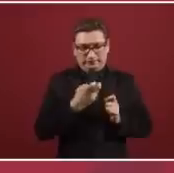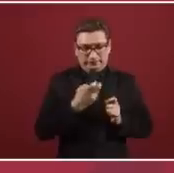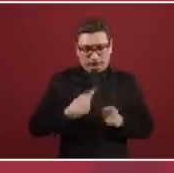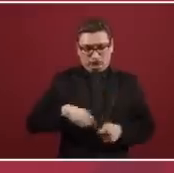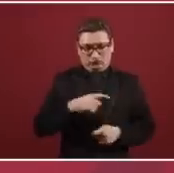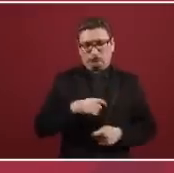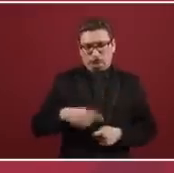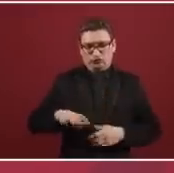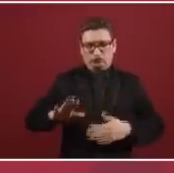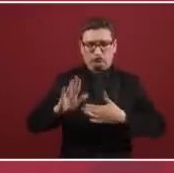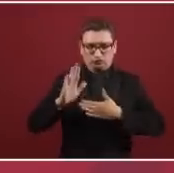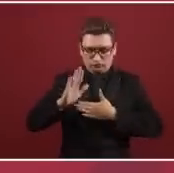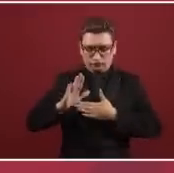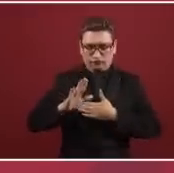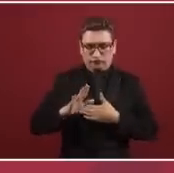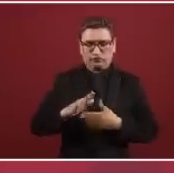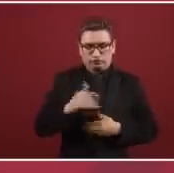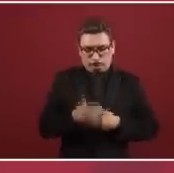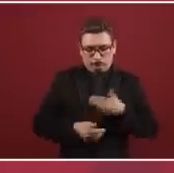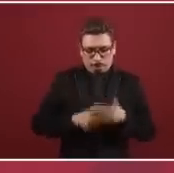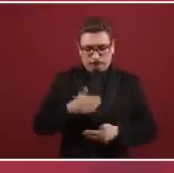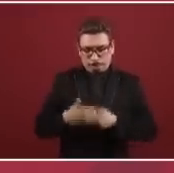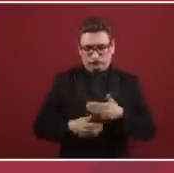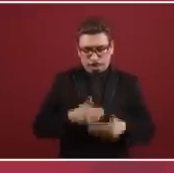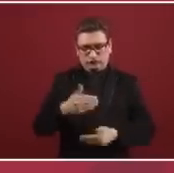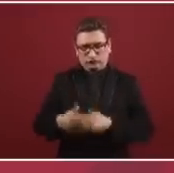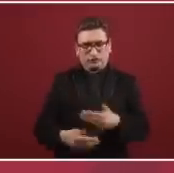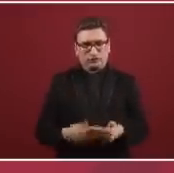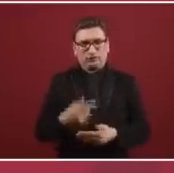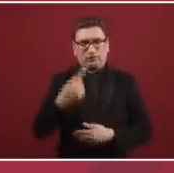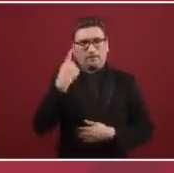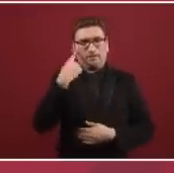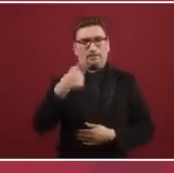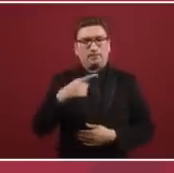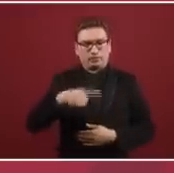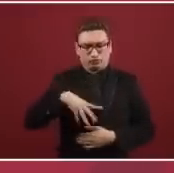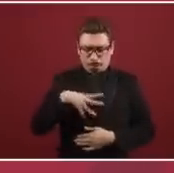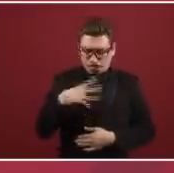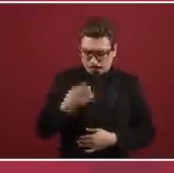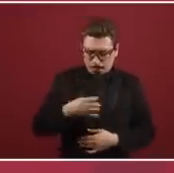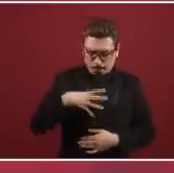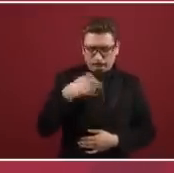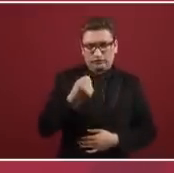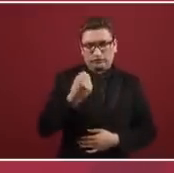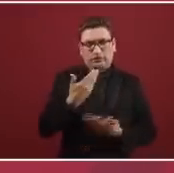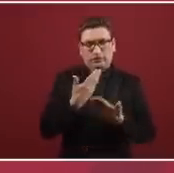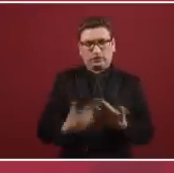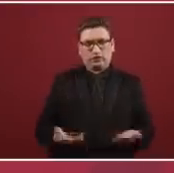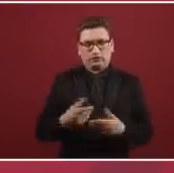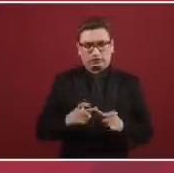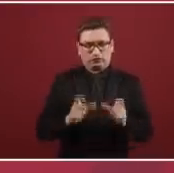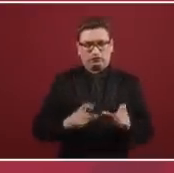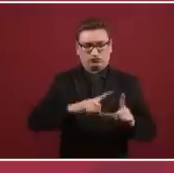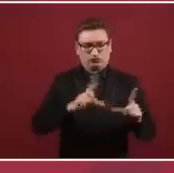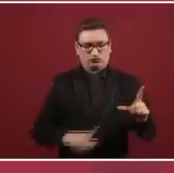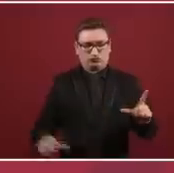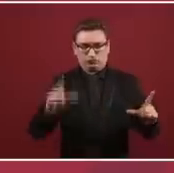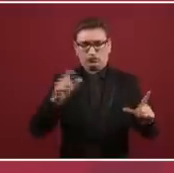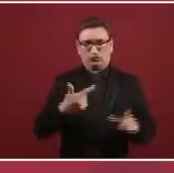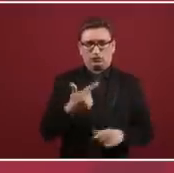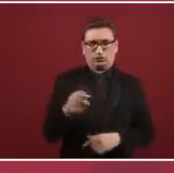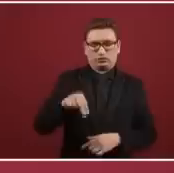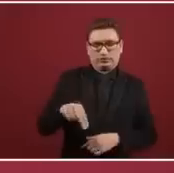el compromiso de aplicarnos ahora con la Guardia Nacional y con otras